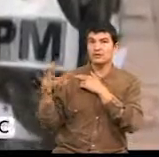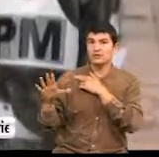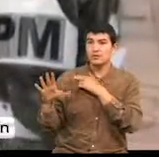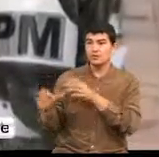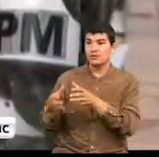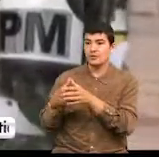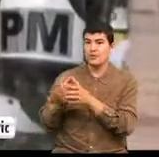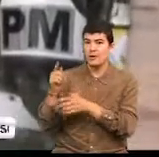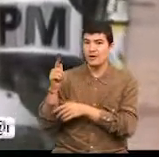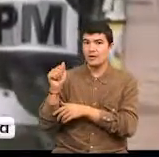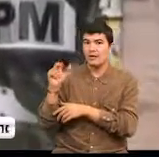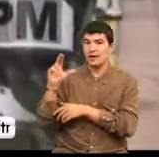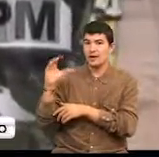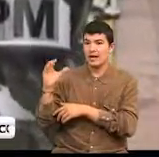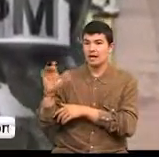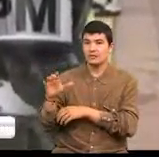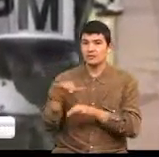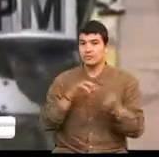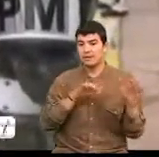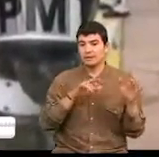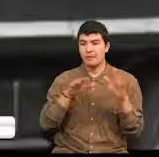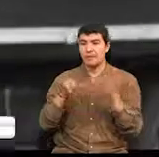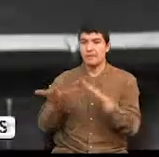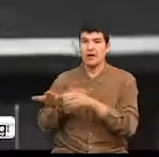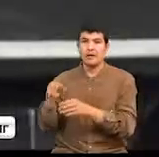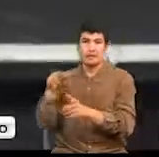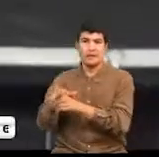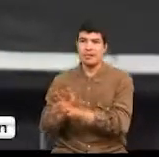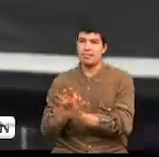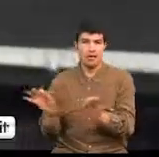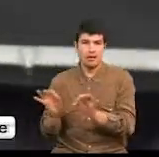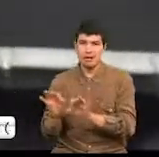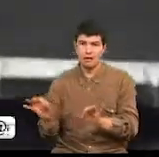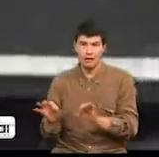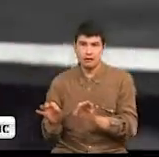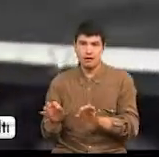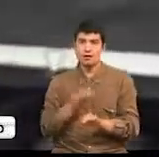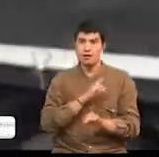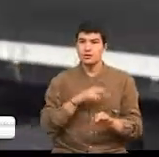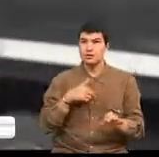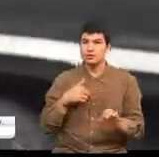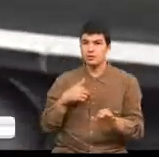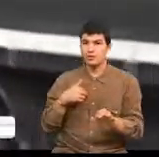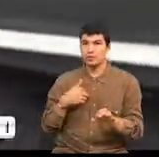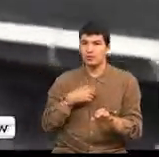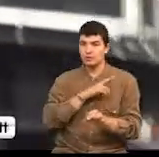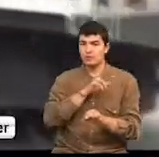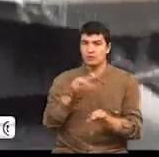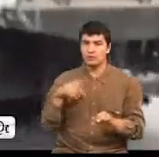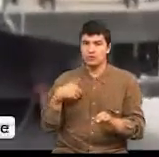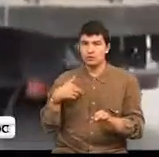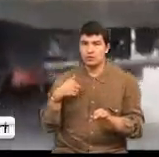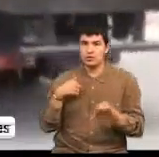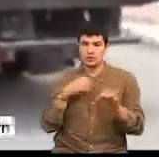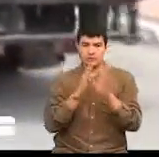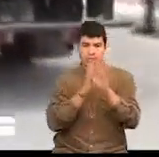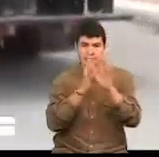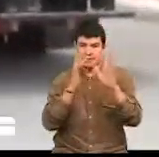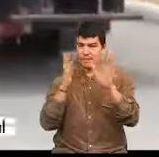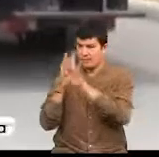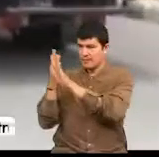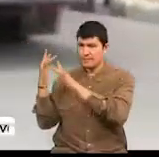a las FARC en ese movimiento no les ocurriera nada. Teníamos que hacer unos corredores humanitarios, y esos